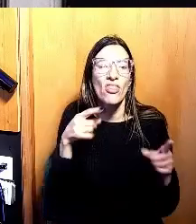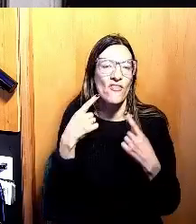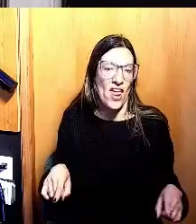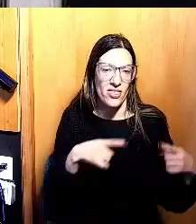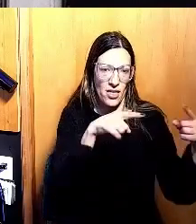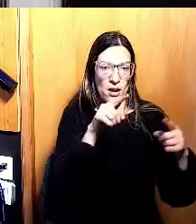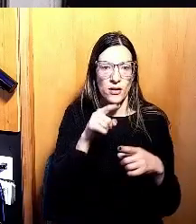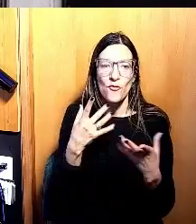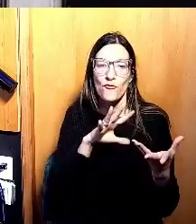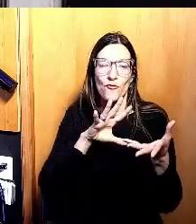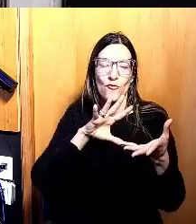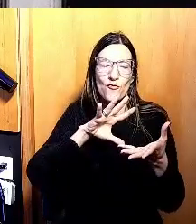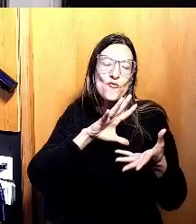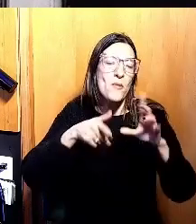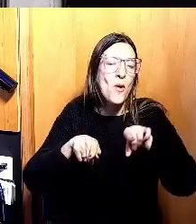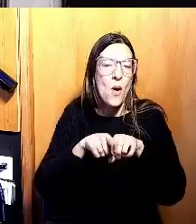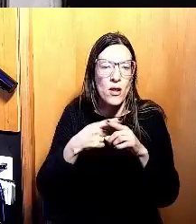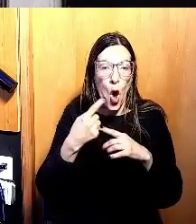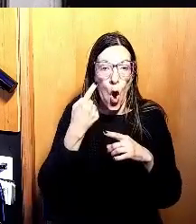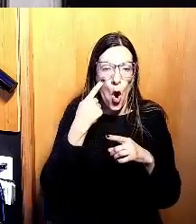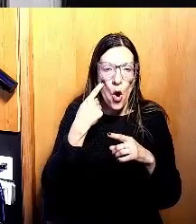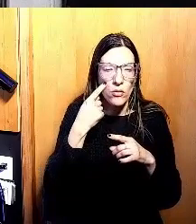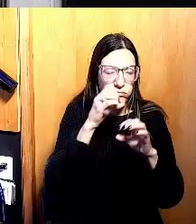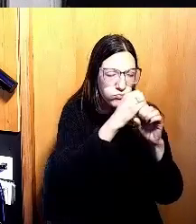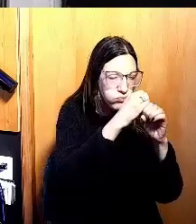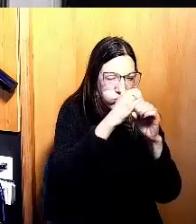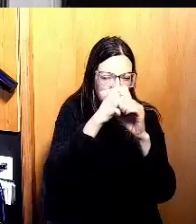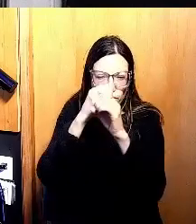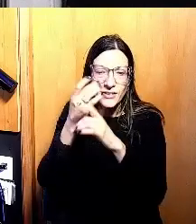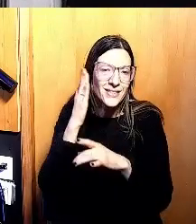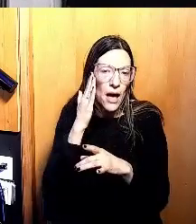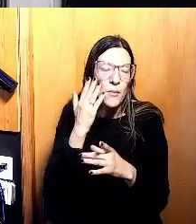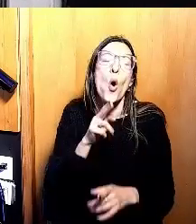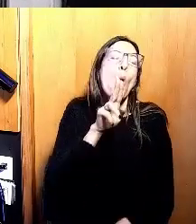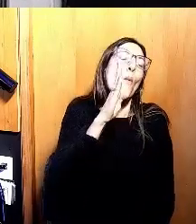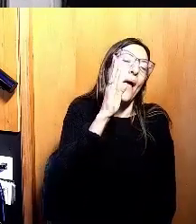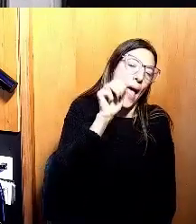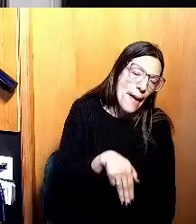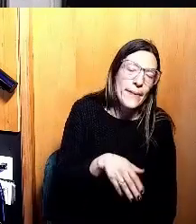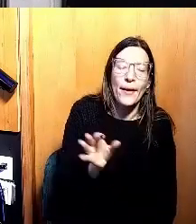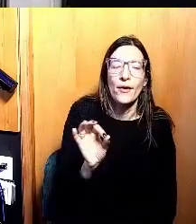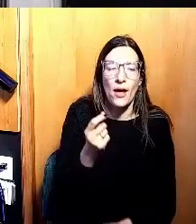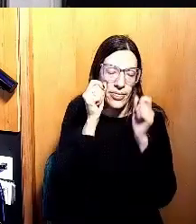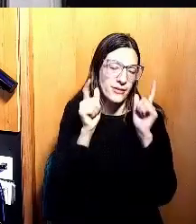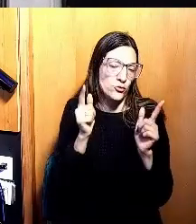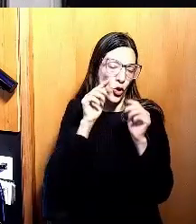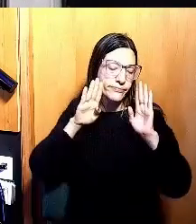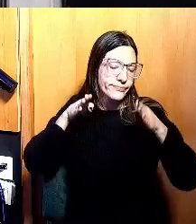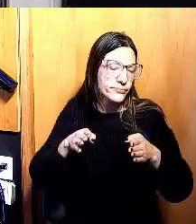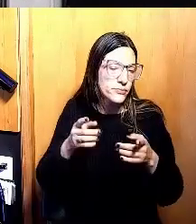con el ojo atento debido a, por ejemplo, en este caso, a UPDM2 o bueno, a las